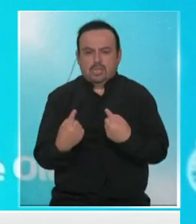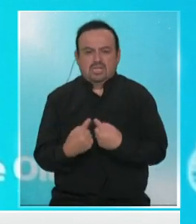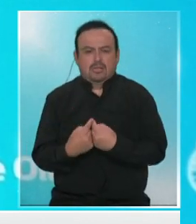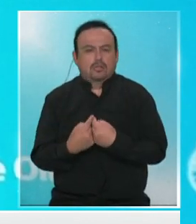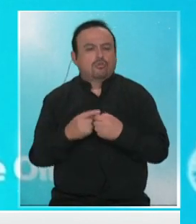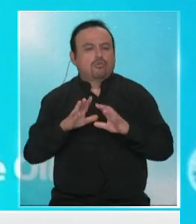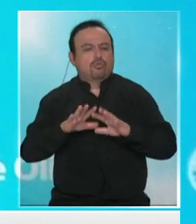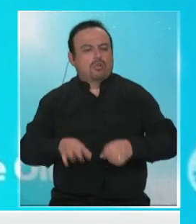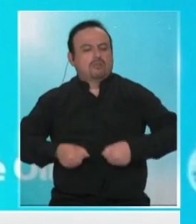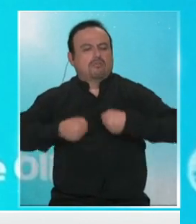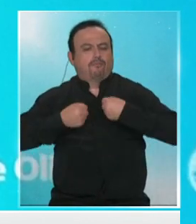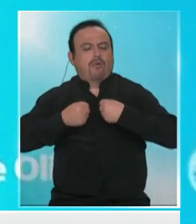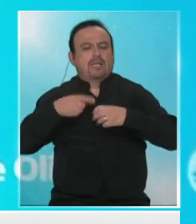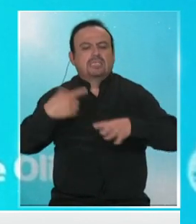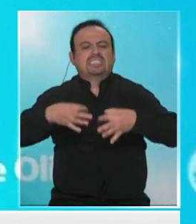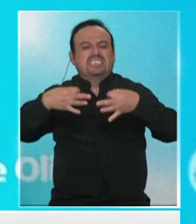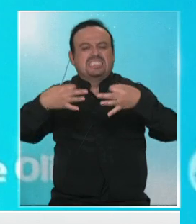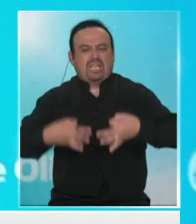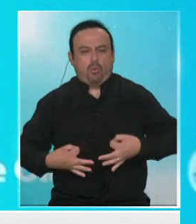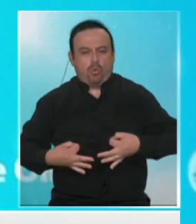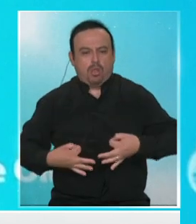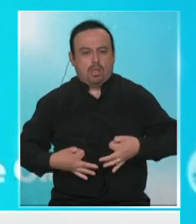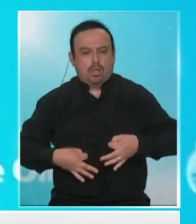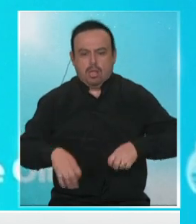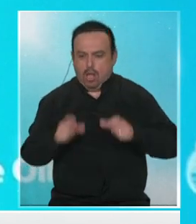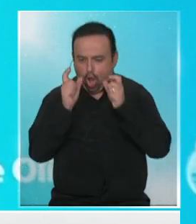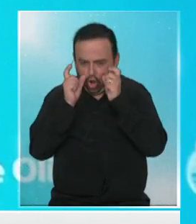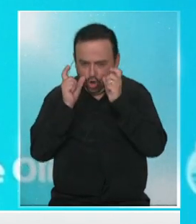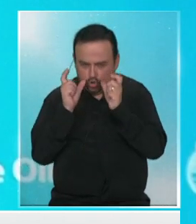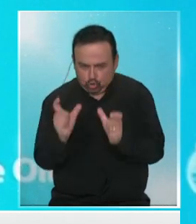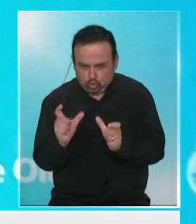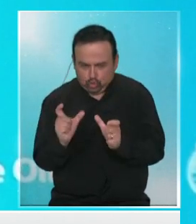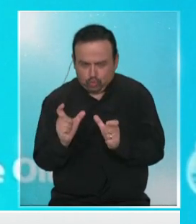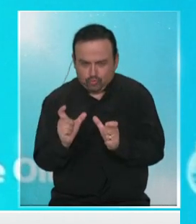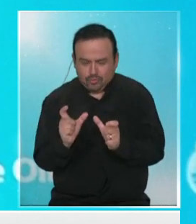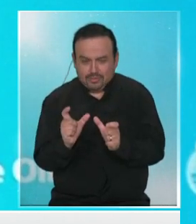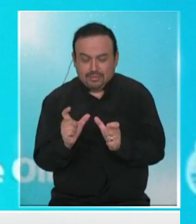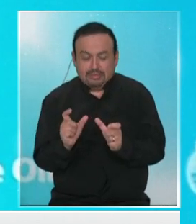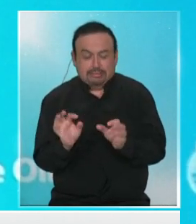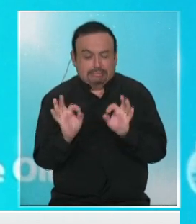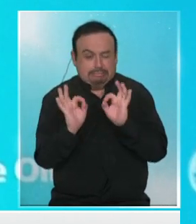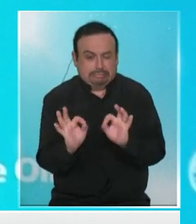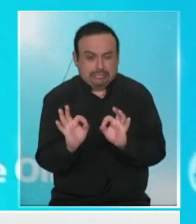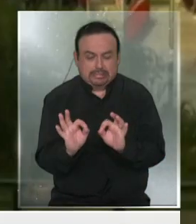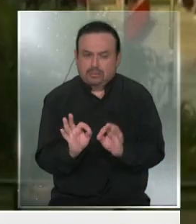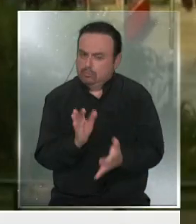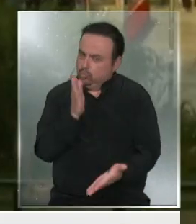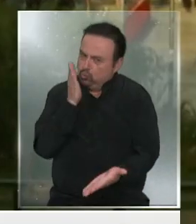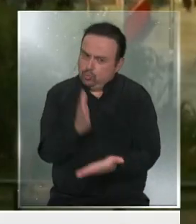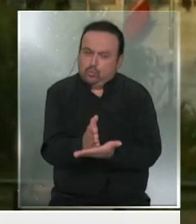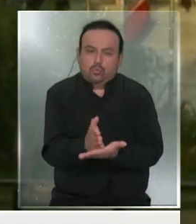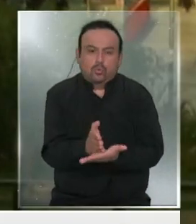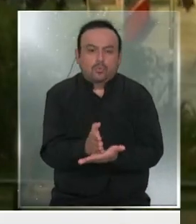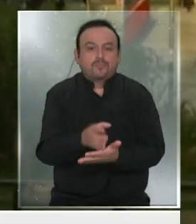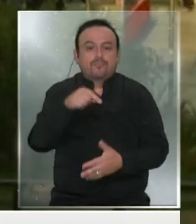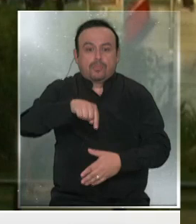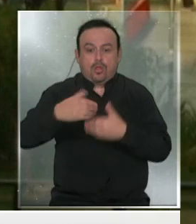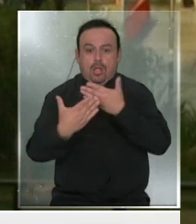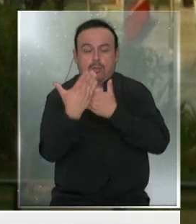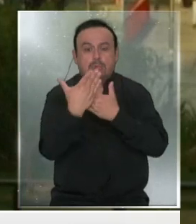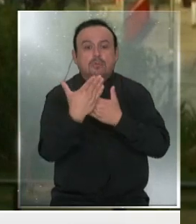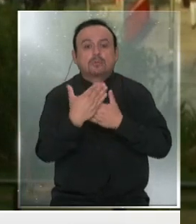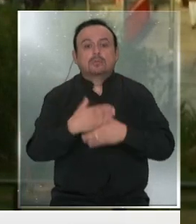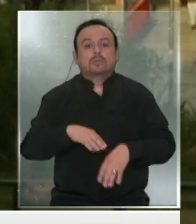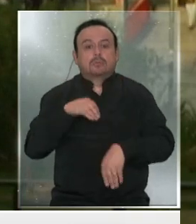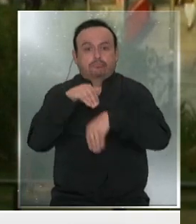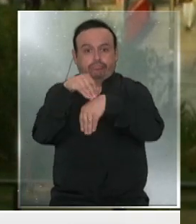seguridad para que los controles sean más exhaustivos y más firmes. Ya hoy a la mañana advirtió